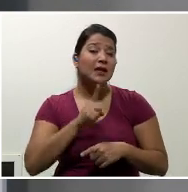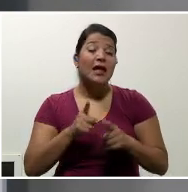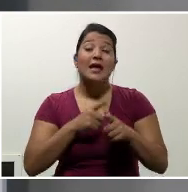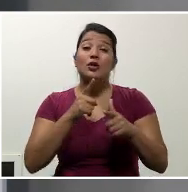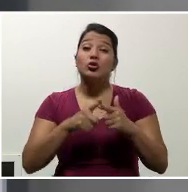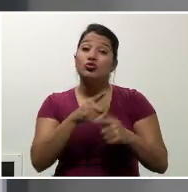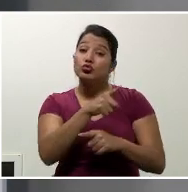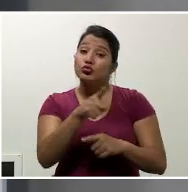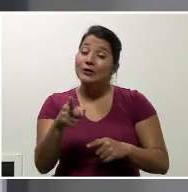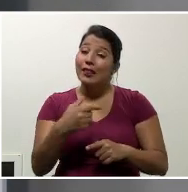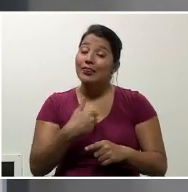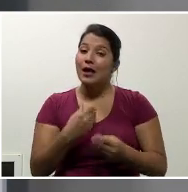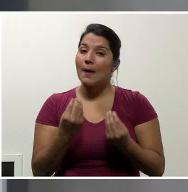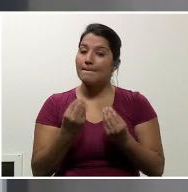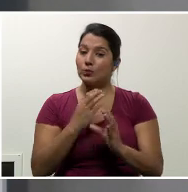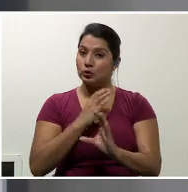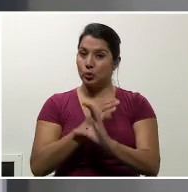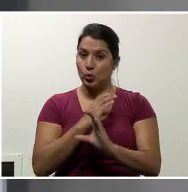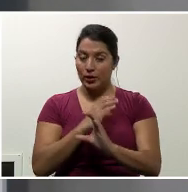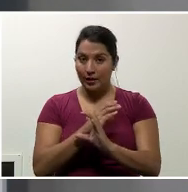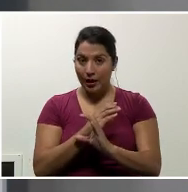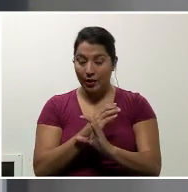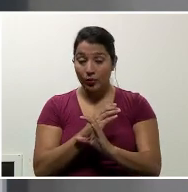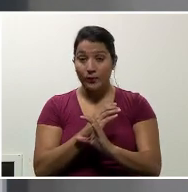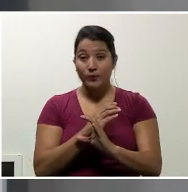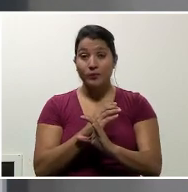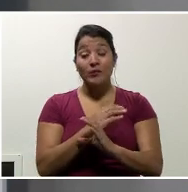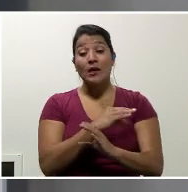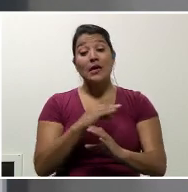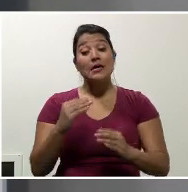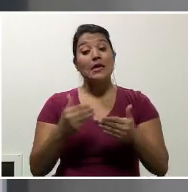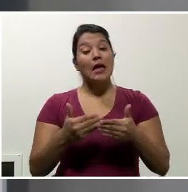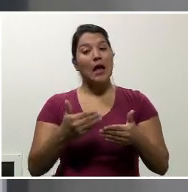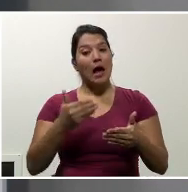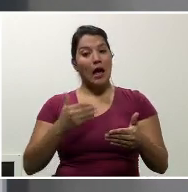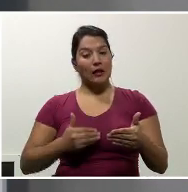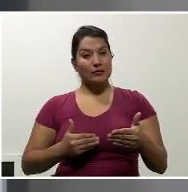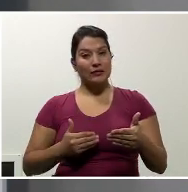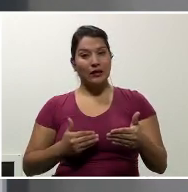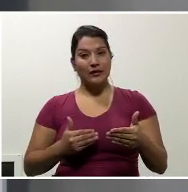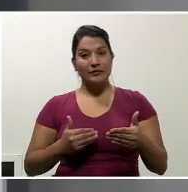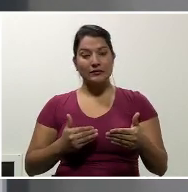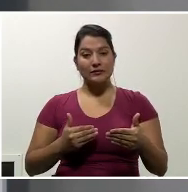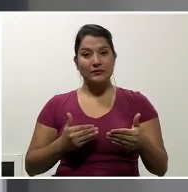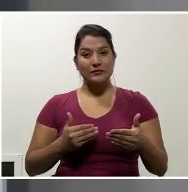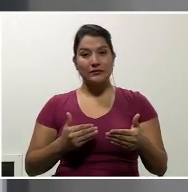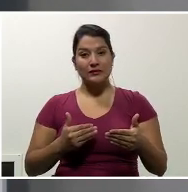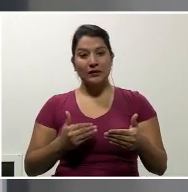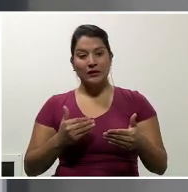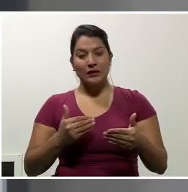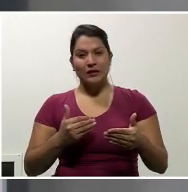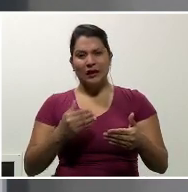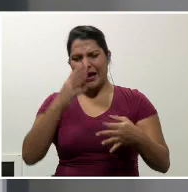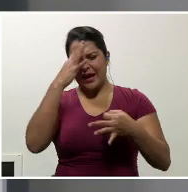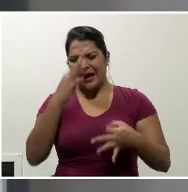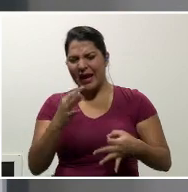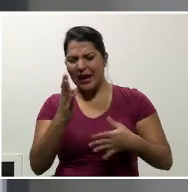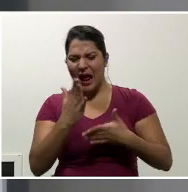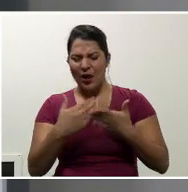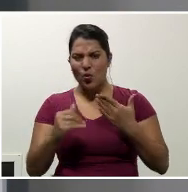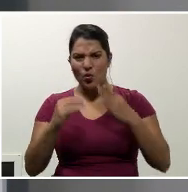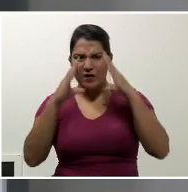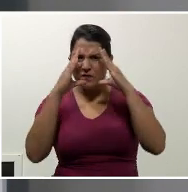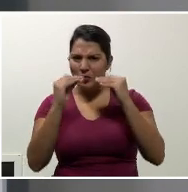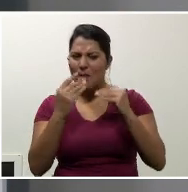muy cuidadoso antes de tomar una información como válida. Vea